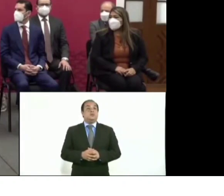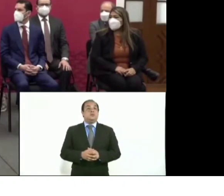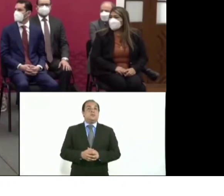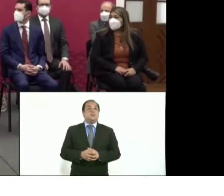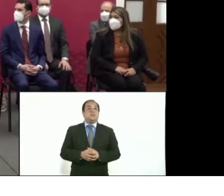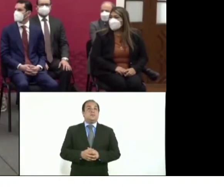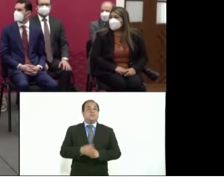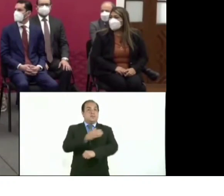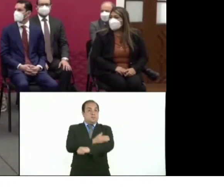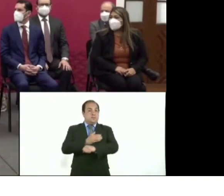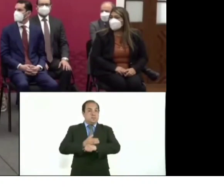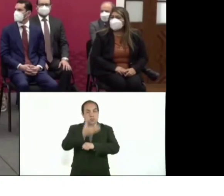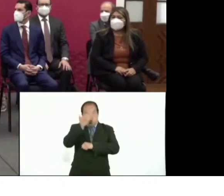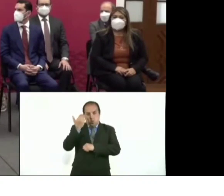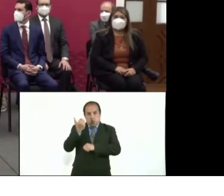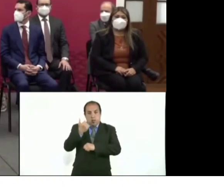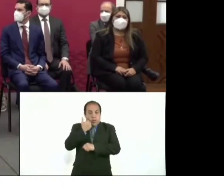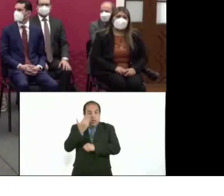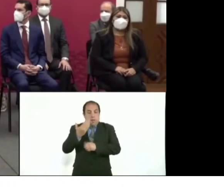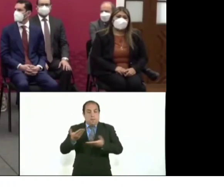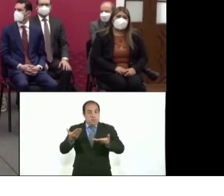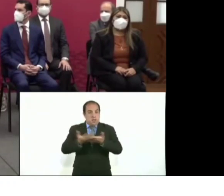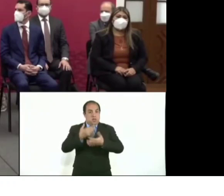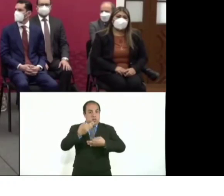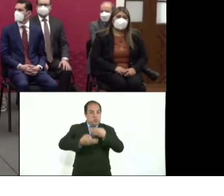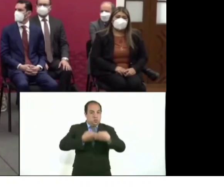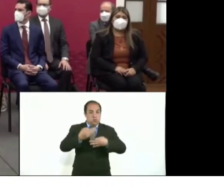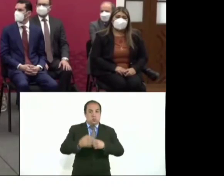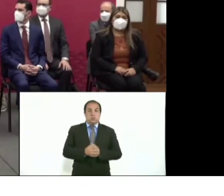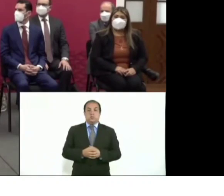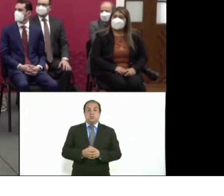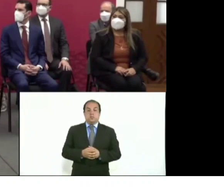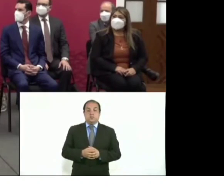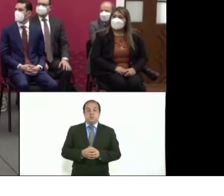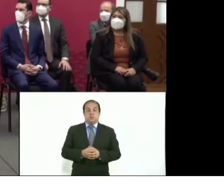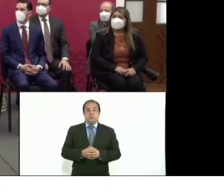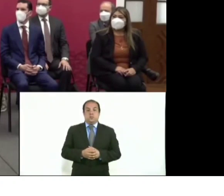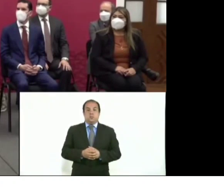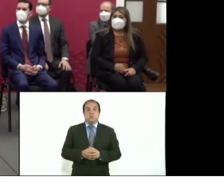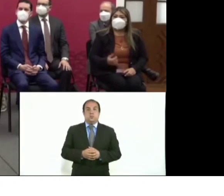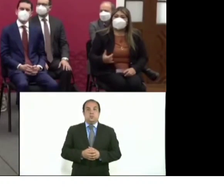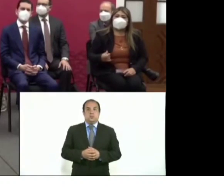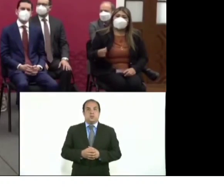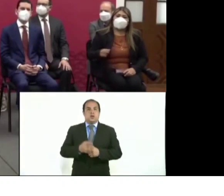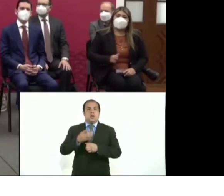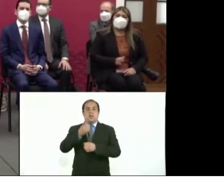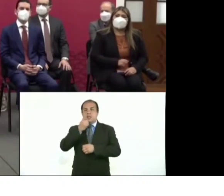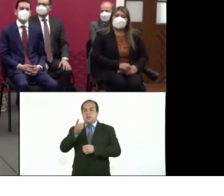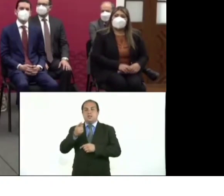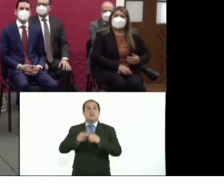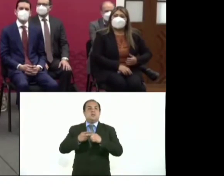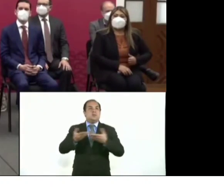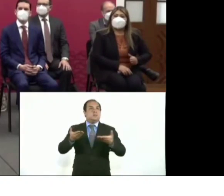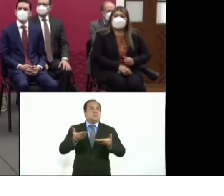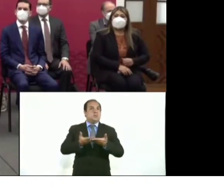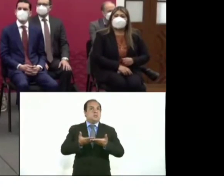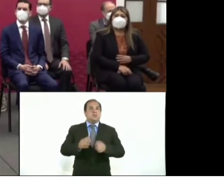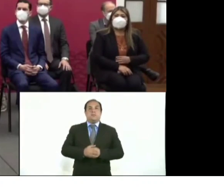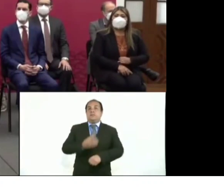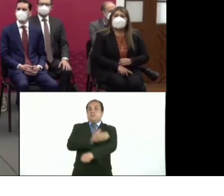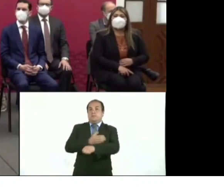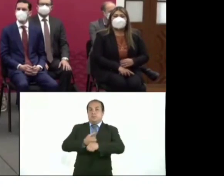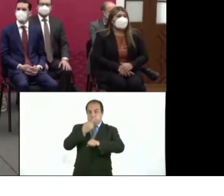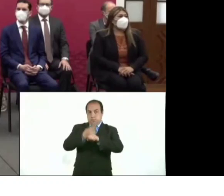los compañeros, no sé si quieran presentarlos a todos para que puedan decir quién está presente. Nos acompaña